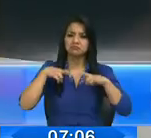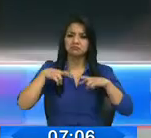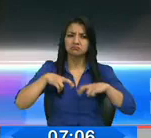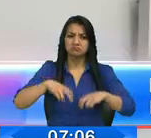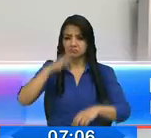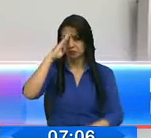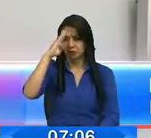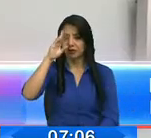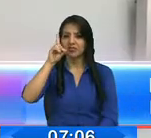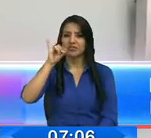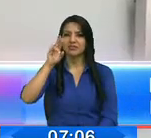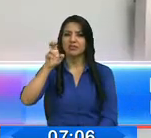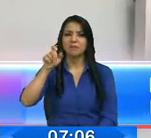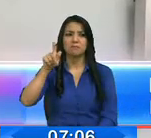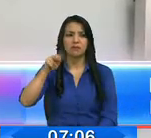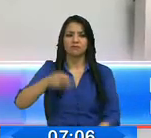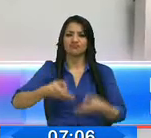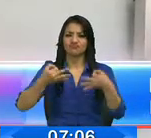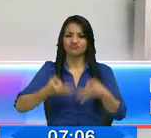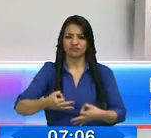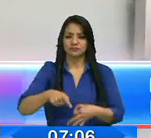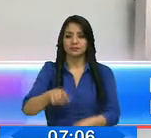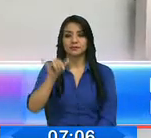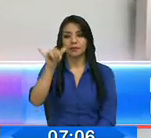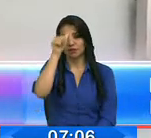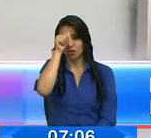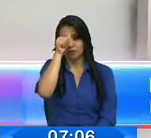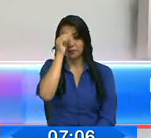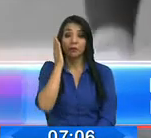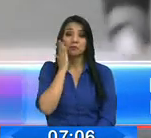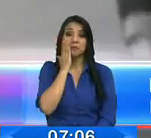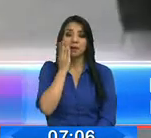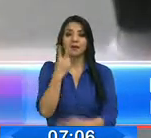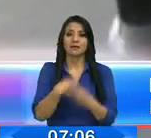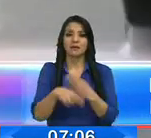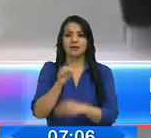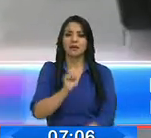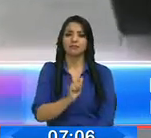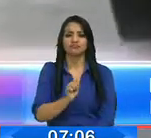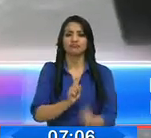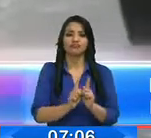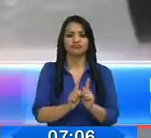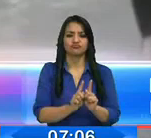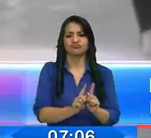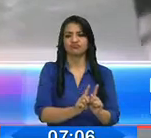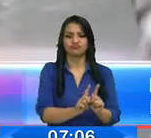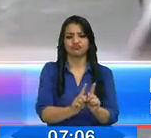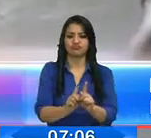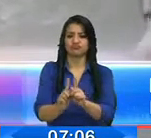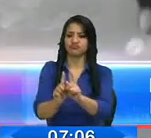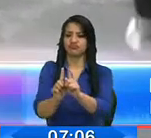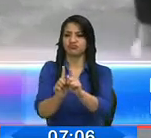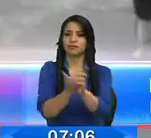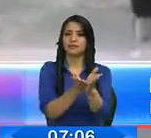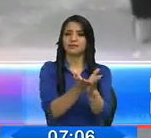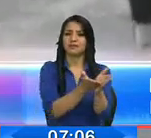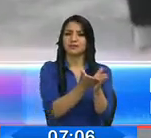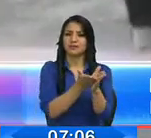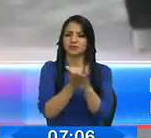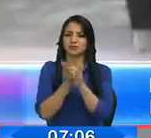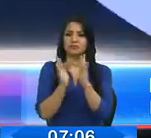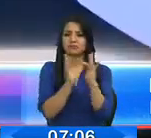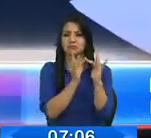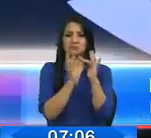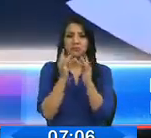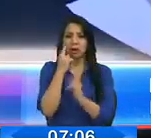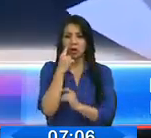agentes de la DINAPEN confirmar que los fines de semana la señora salía con su hija a la feria y realizaba presuntamente contactos con hombres